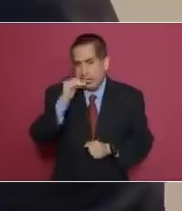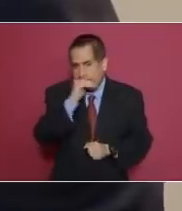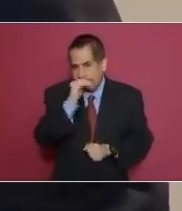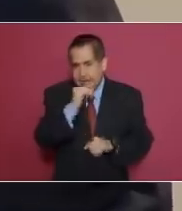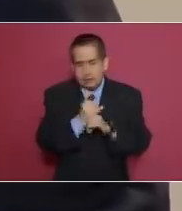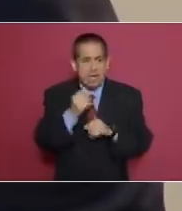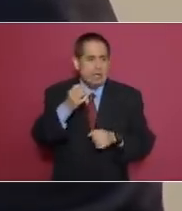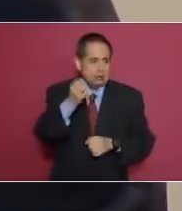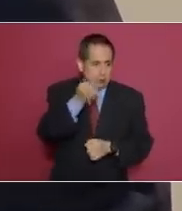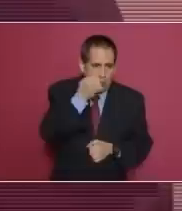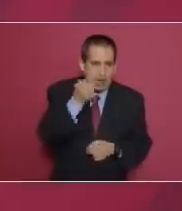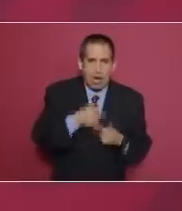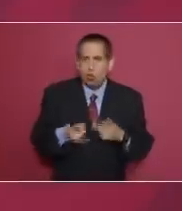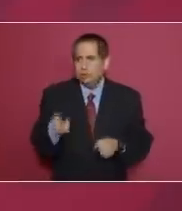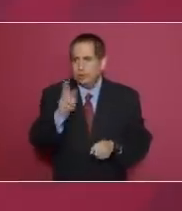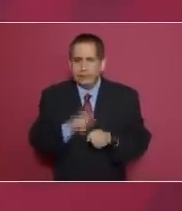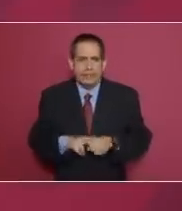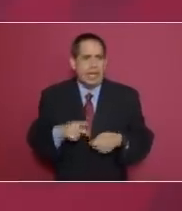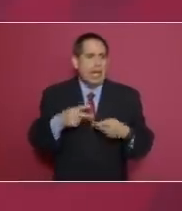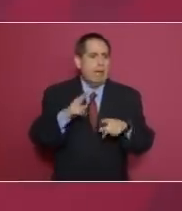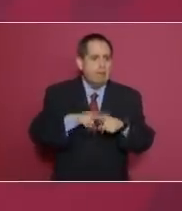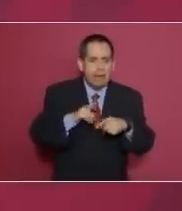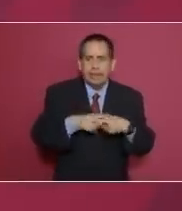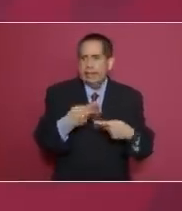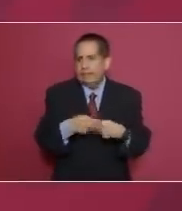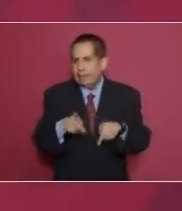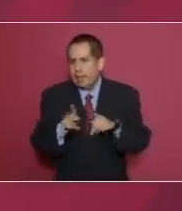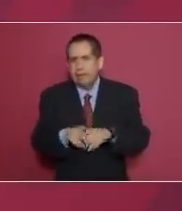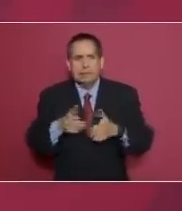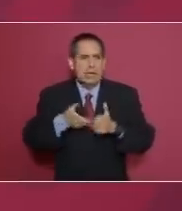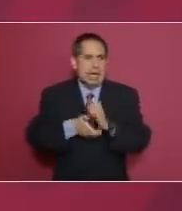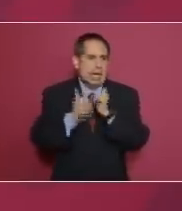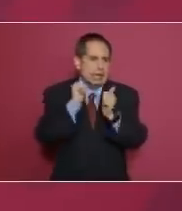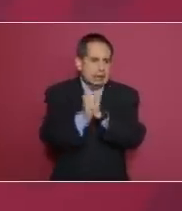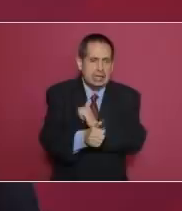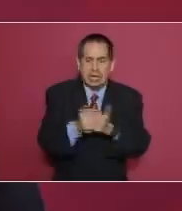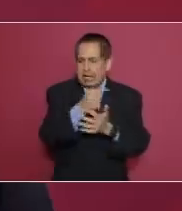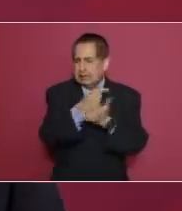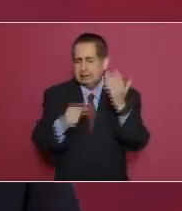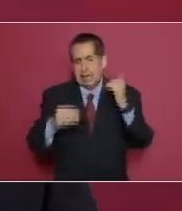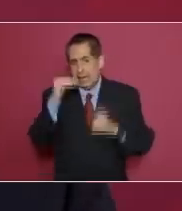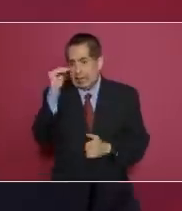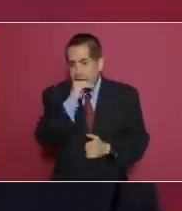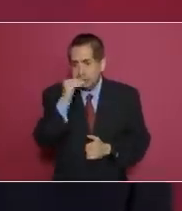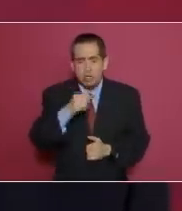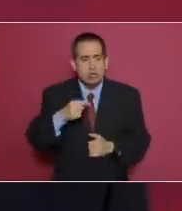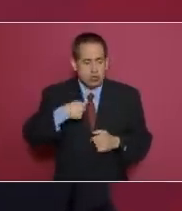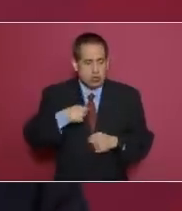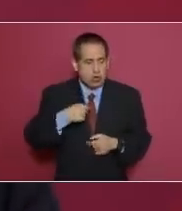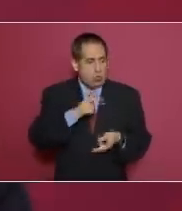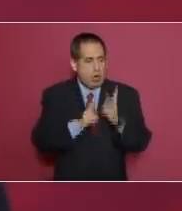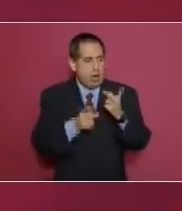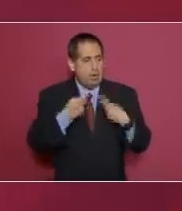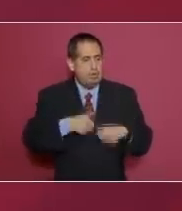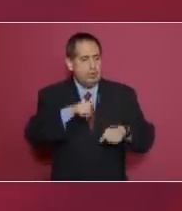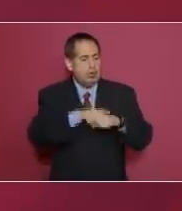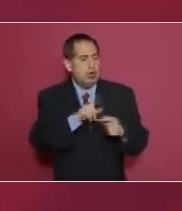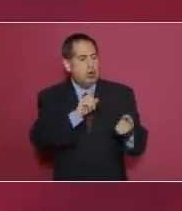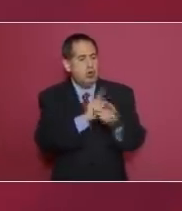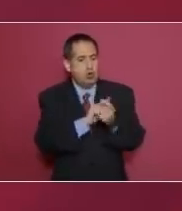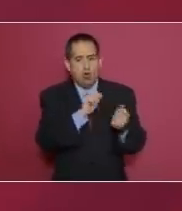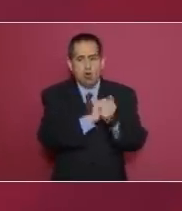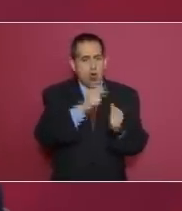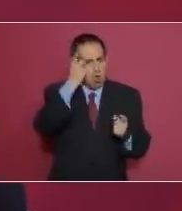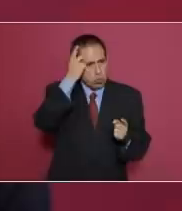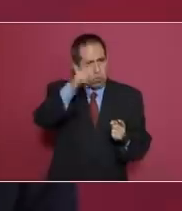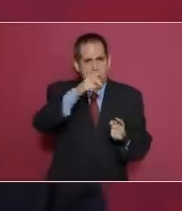en escuelas, en hospitales, en plazas públicas, en carreteras, que voy a hablar personalmente con los